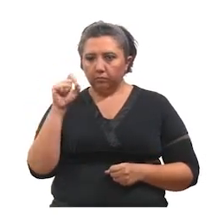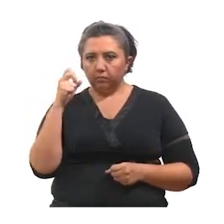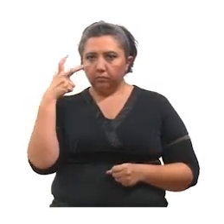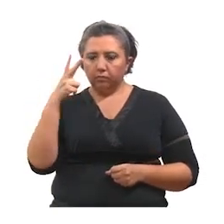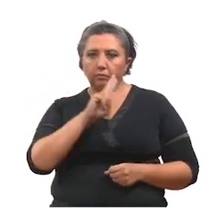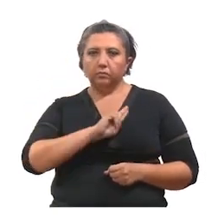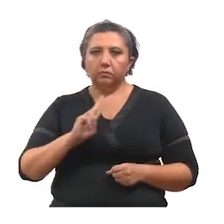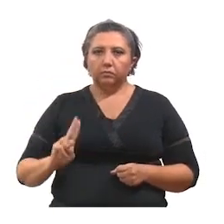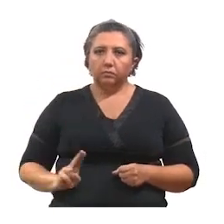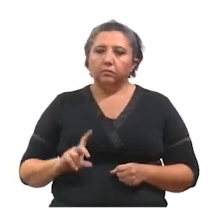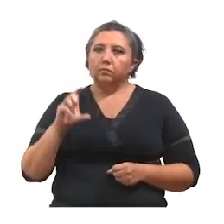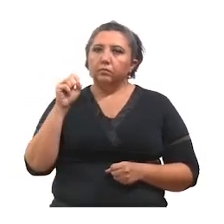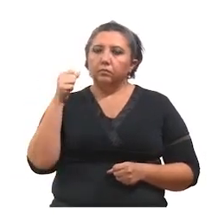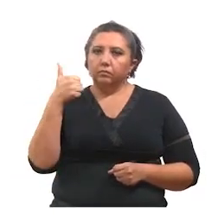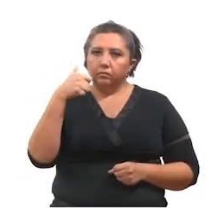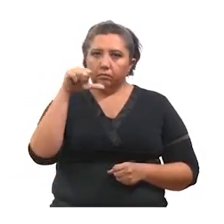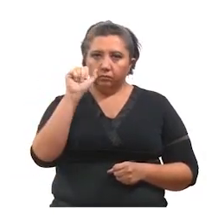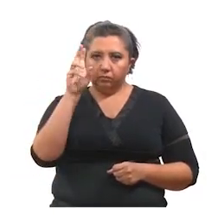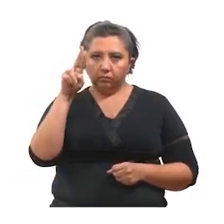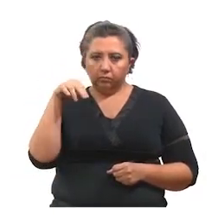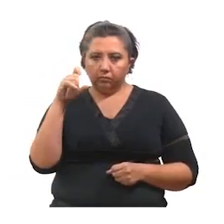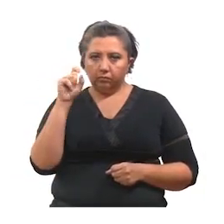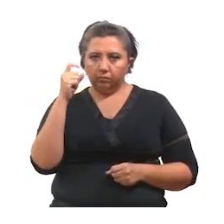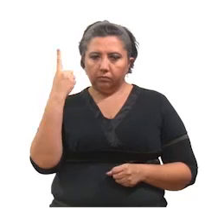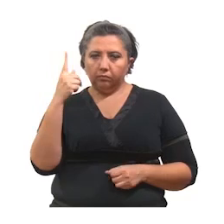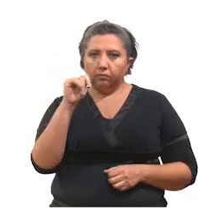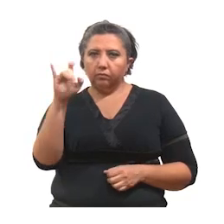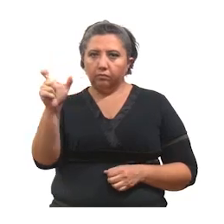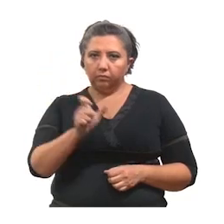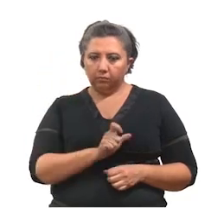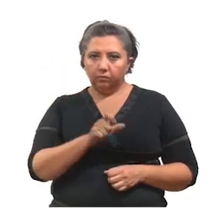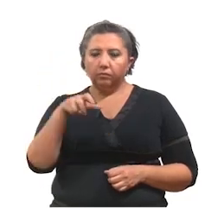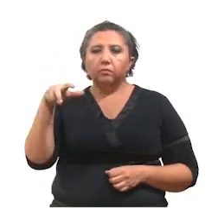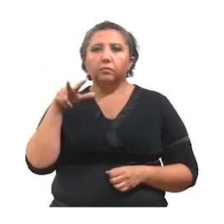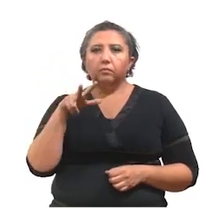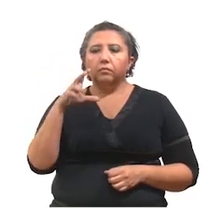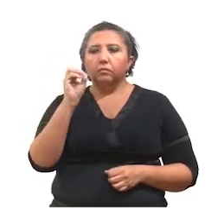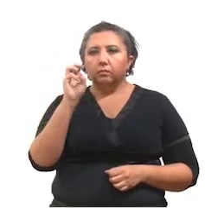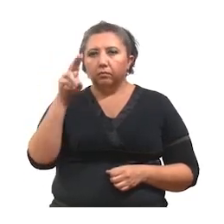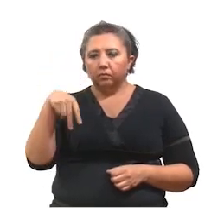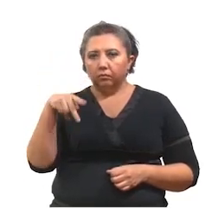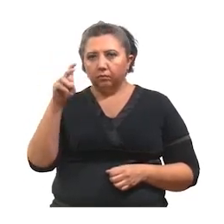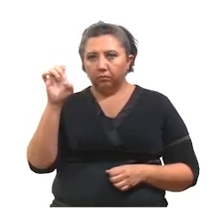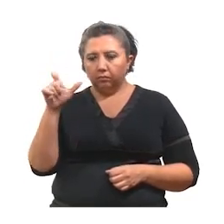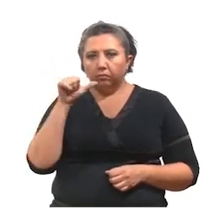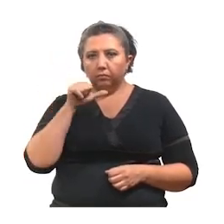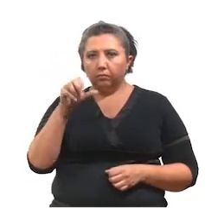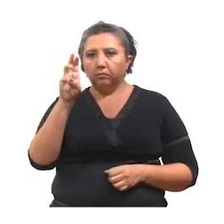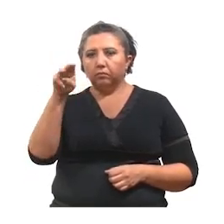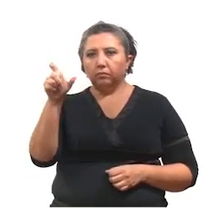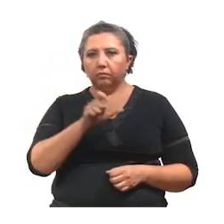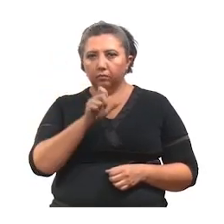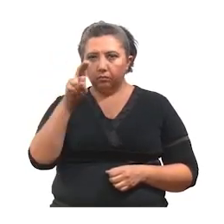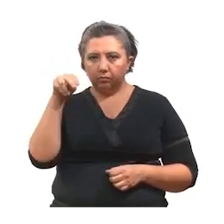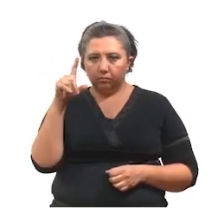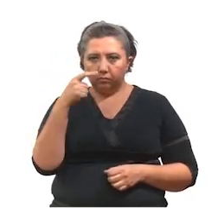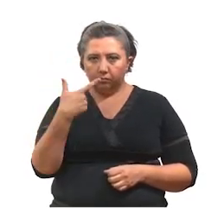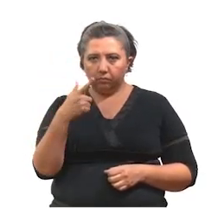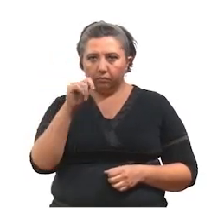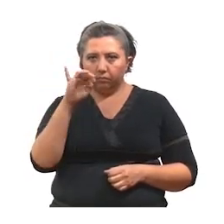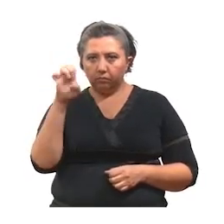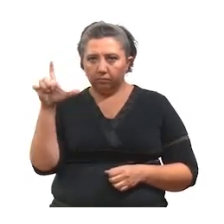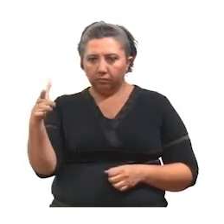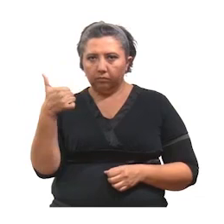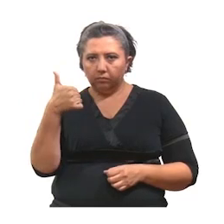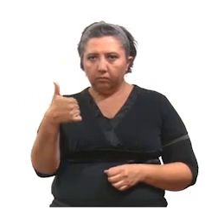28 en Humán, 26 en Acanqué, 21 en Tecash, 18 en Concal, 16 en Maxcanú, 7 en